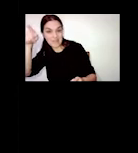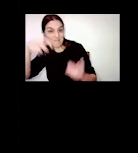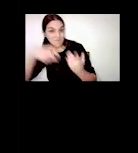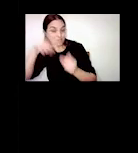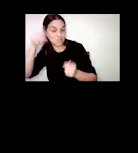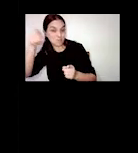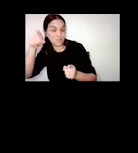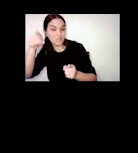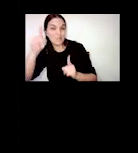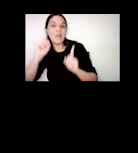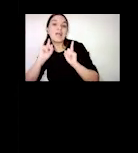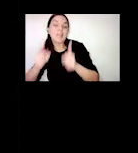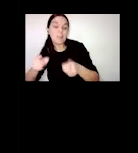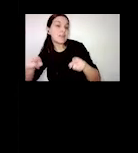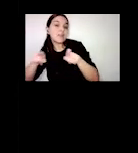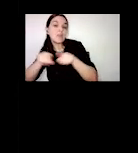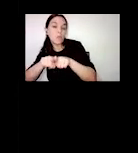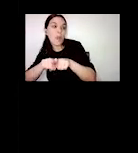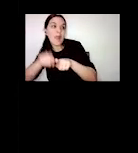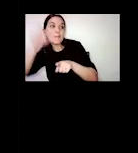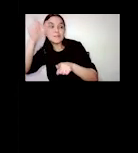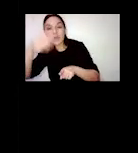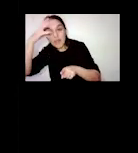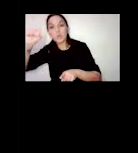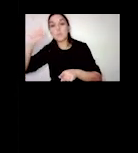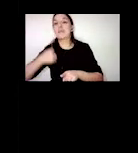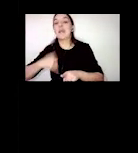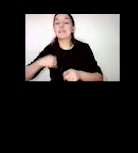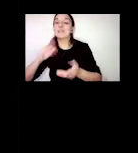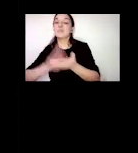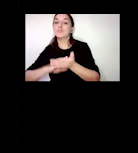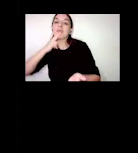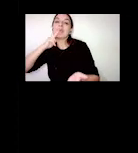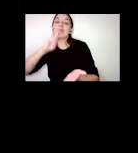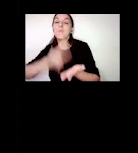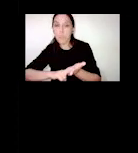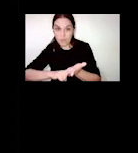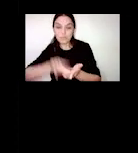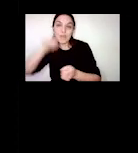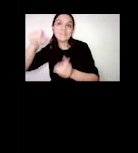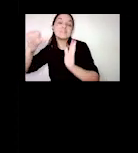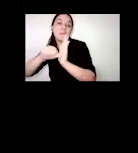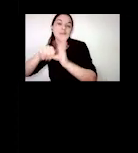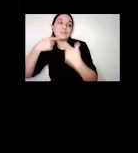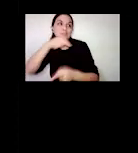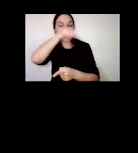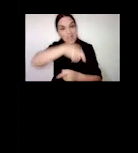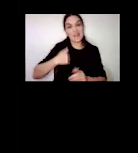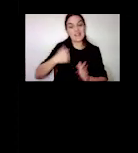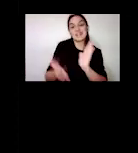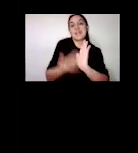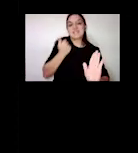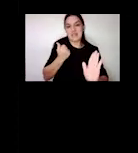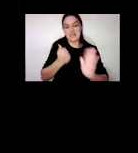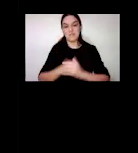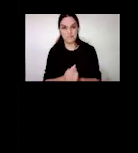exención para diplomáticos argentinos en impuestos análogos en ese país, o sea, en otro impuesto al